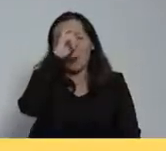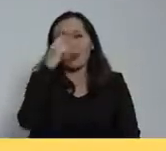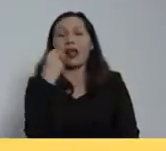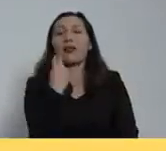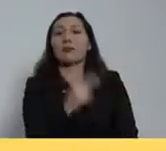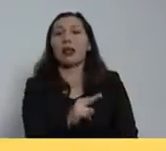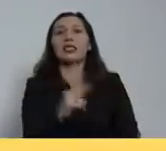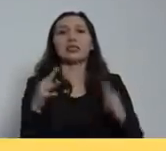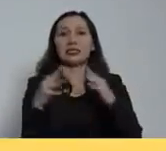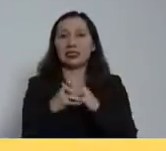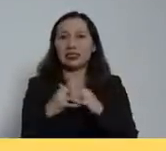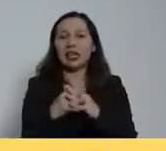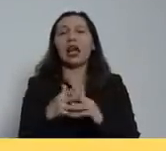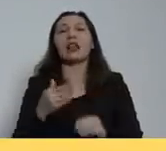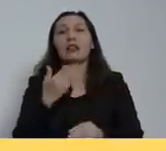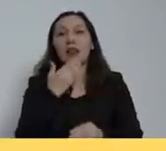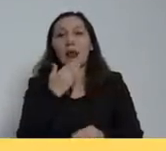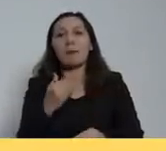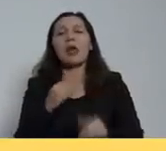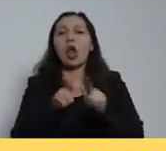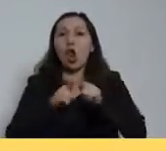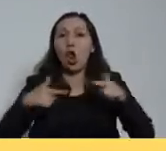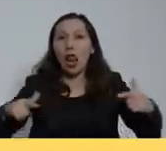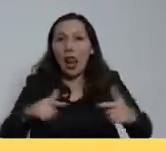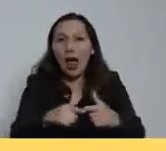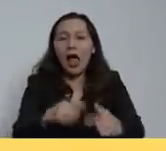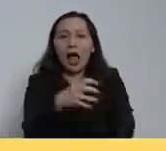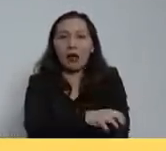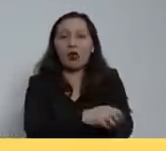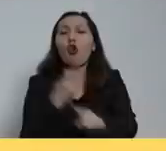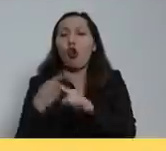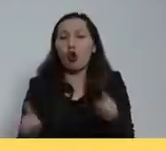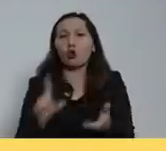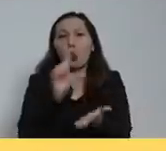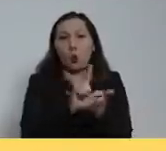en el hospital de Chillán, en la región de Los Lagos y